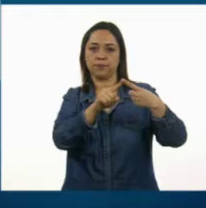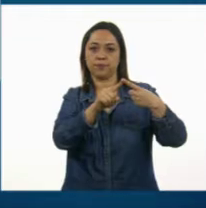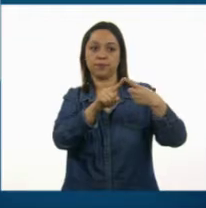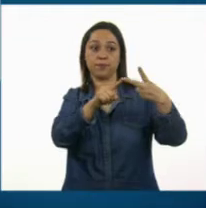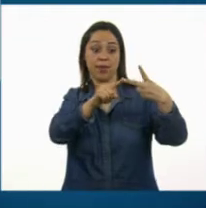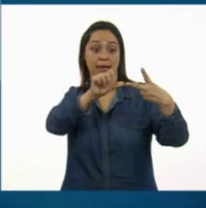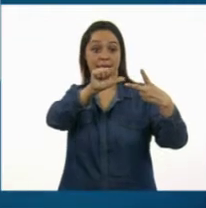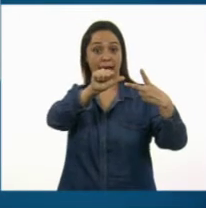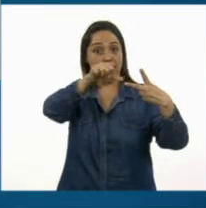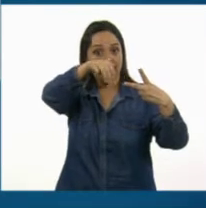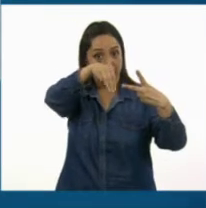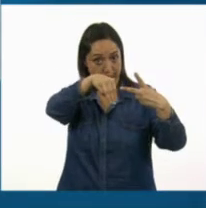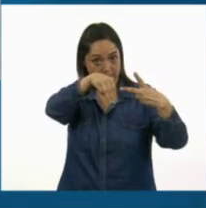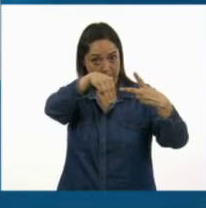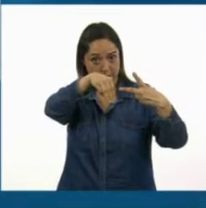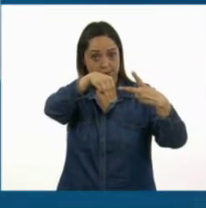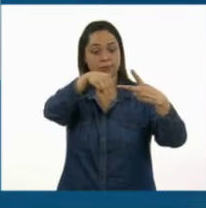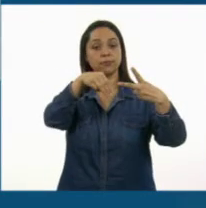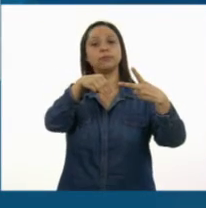AM